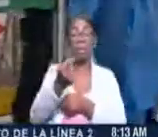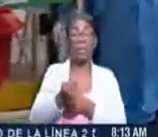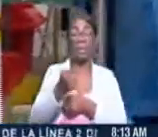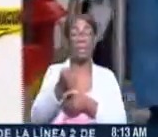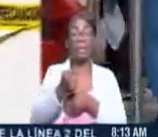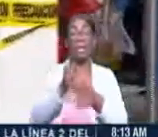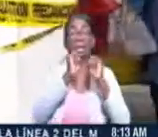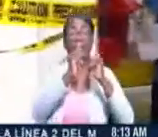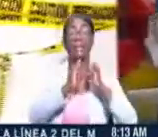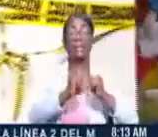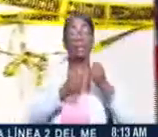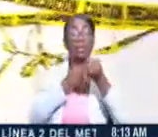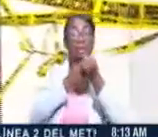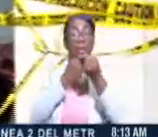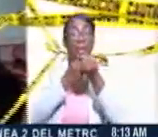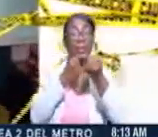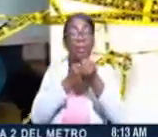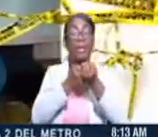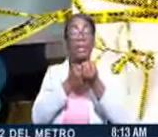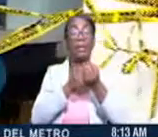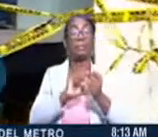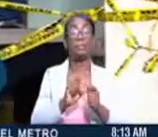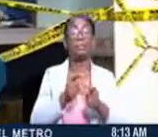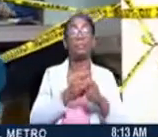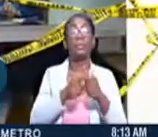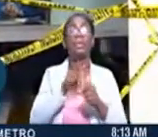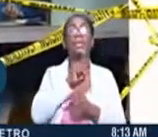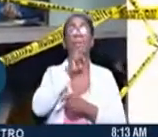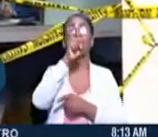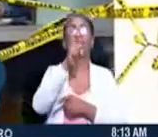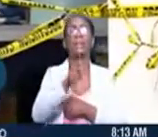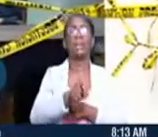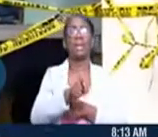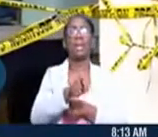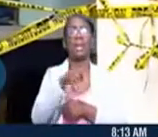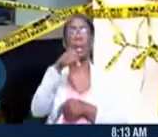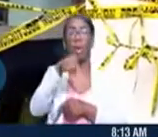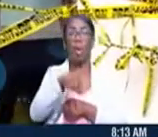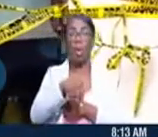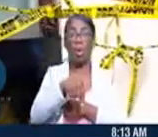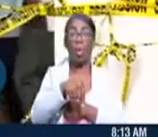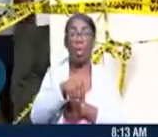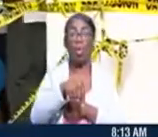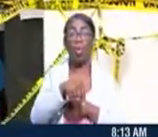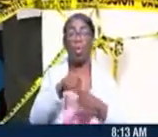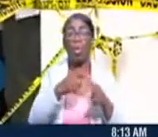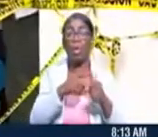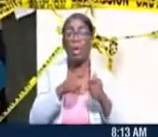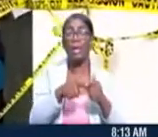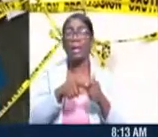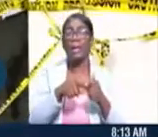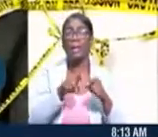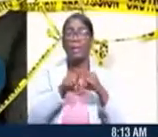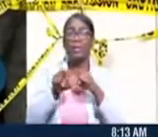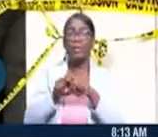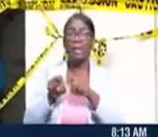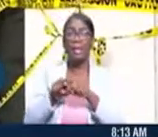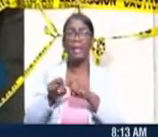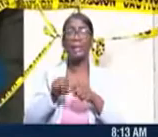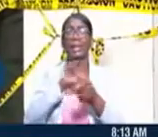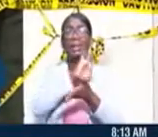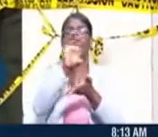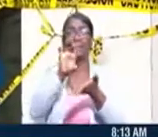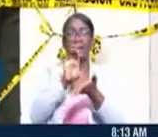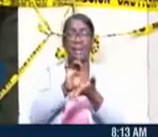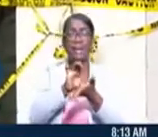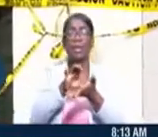a apoyarlos ustedes en este operativo. Sí, realmente hoy es un operativo, sea mega operativo, porque vienen de varios centros de salud de la